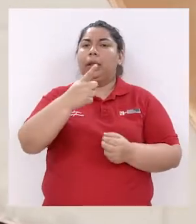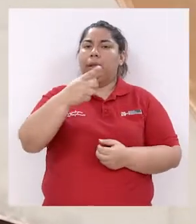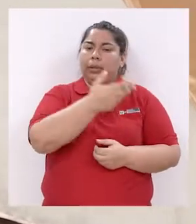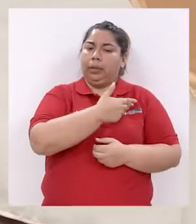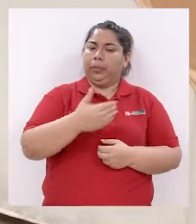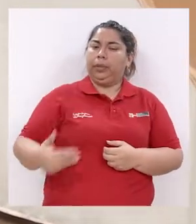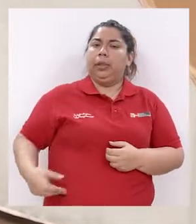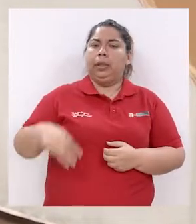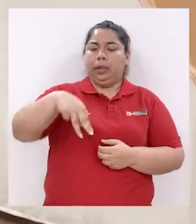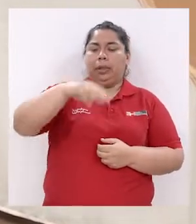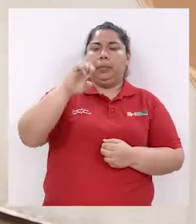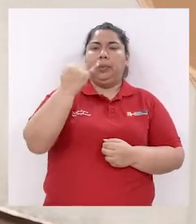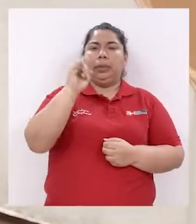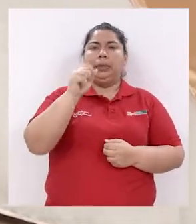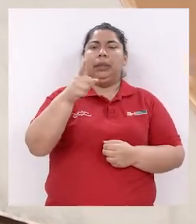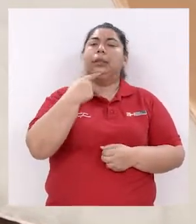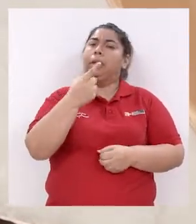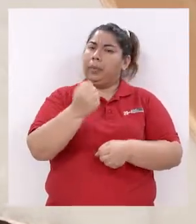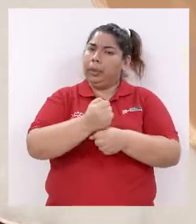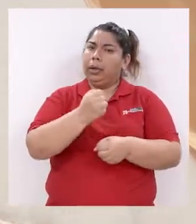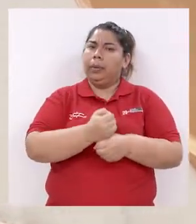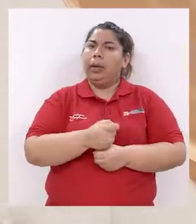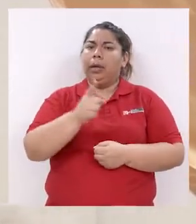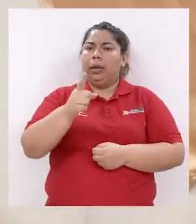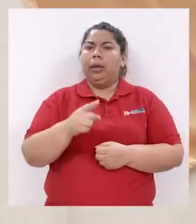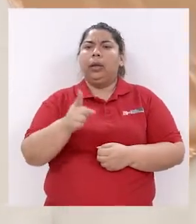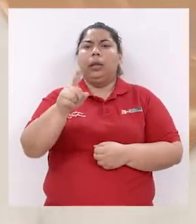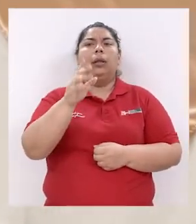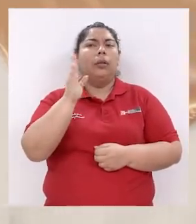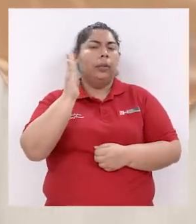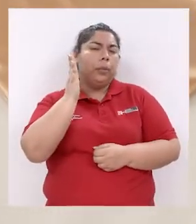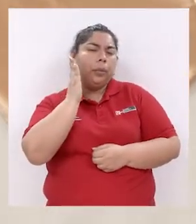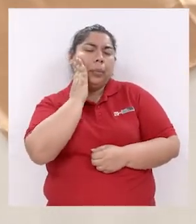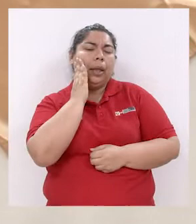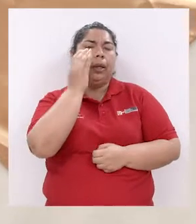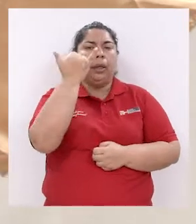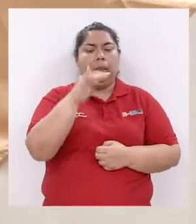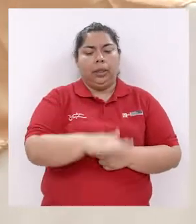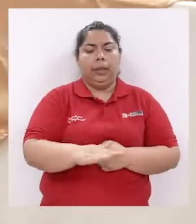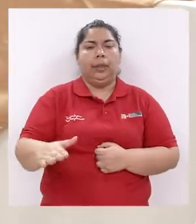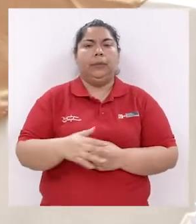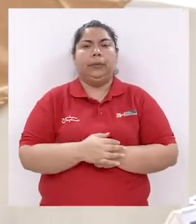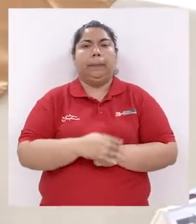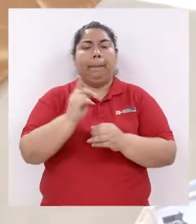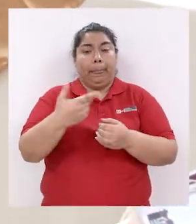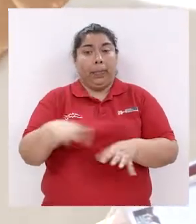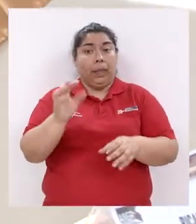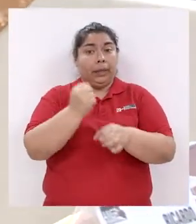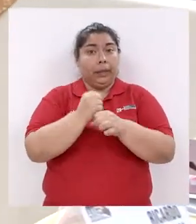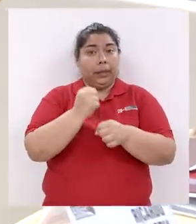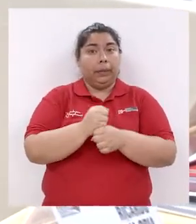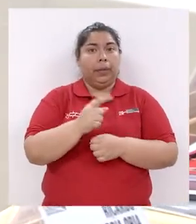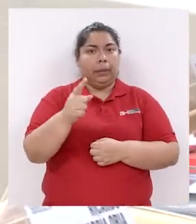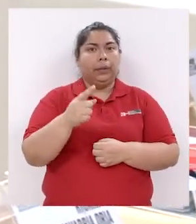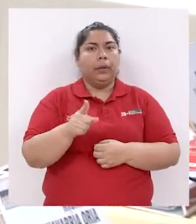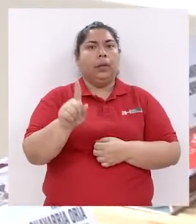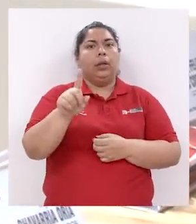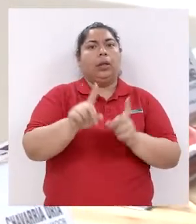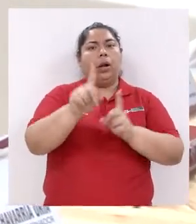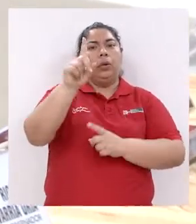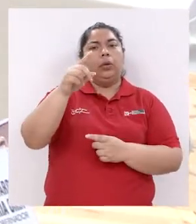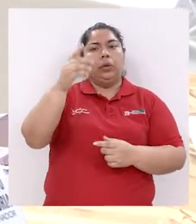Mesías. Ha dicho, se va a trabajar el binomio madre-niña, sumamente importante. Ya están trabajando el tema de